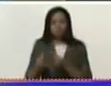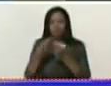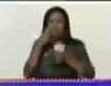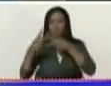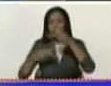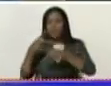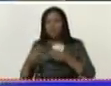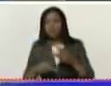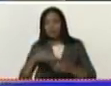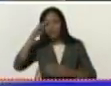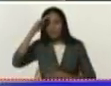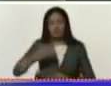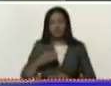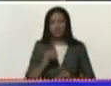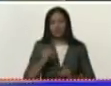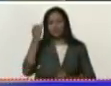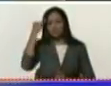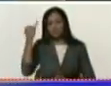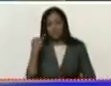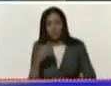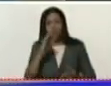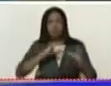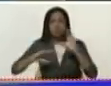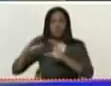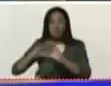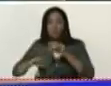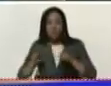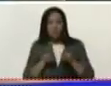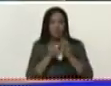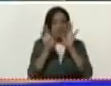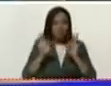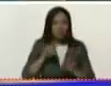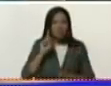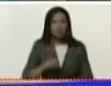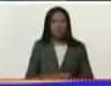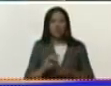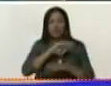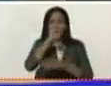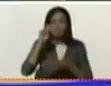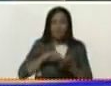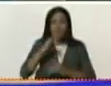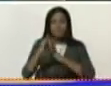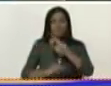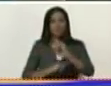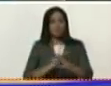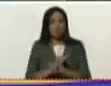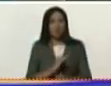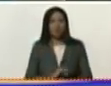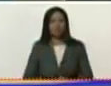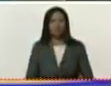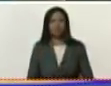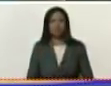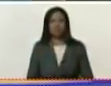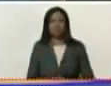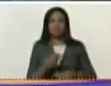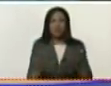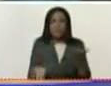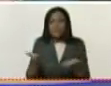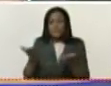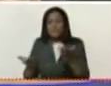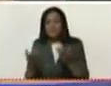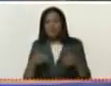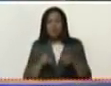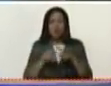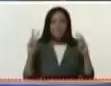políticas, militares, ideológicas, comunicacionales, nacionales, internacionales, haciendo balance de la